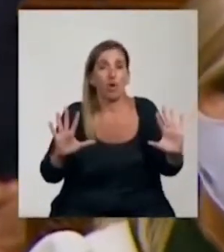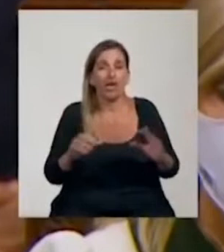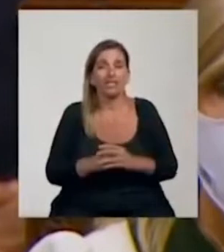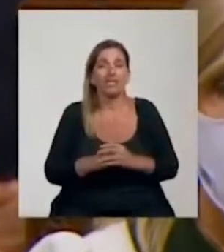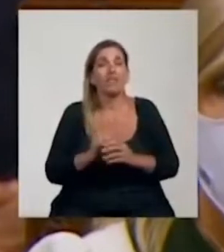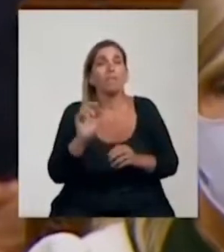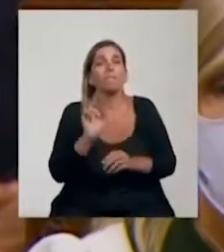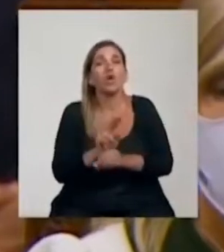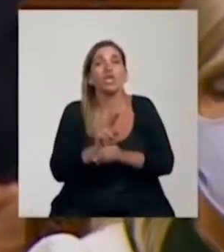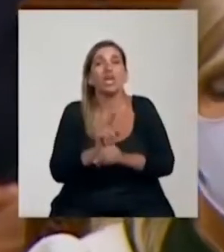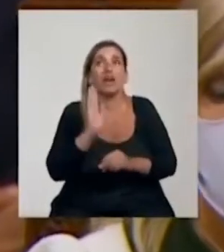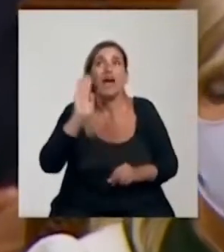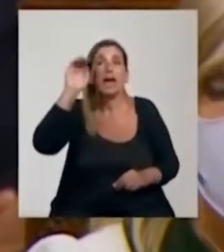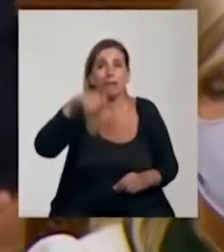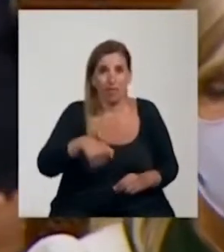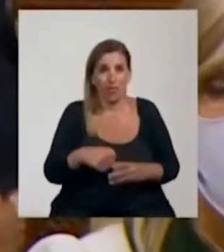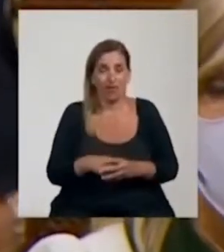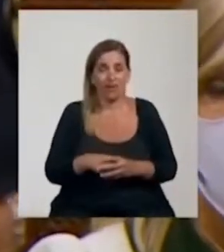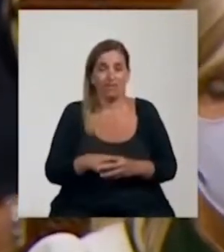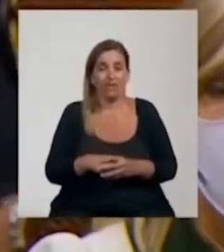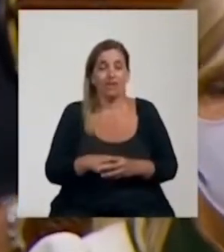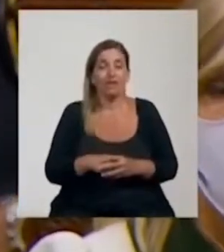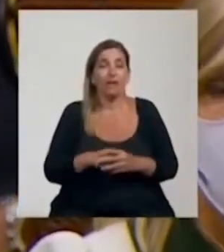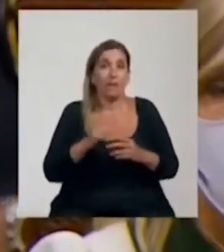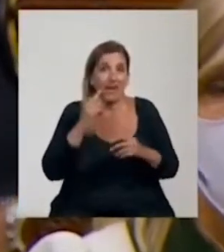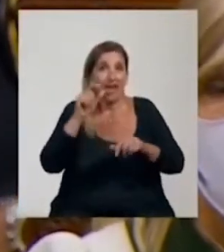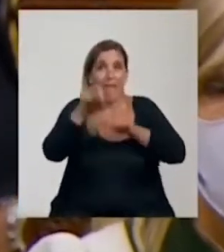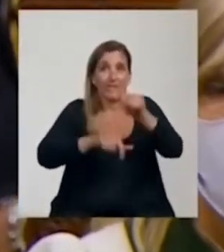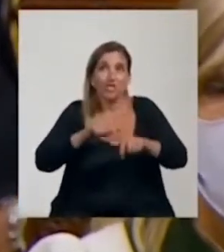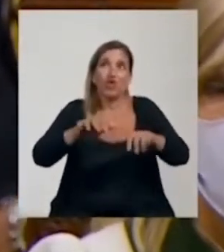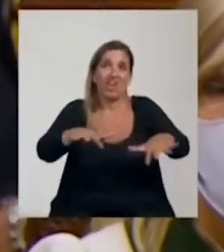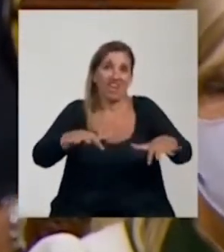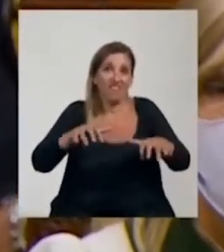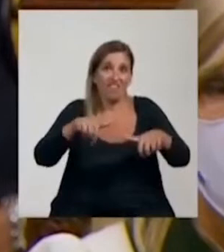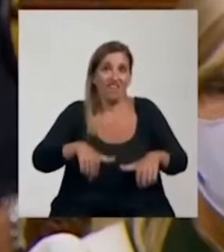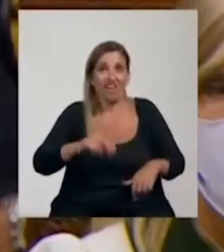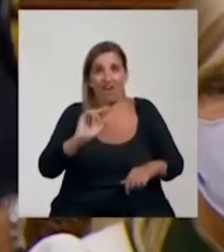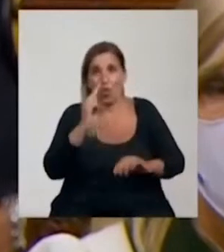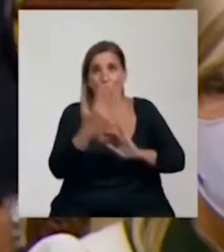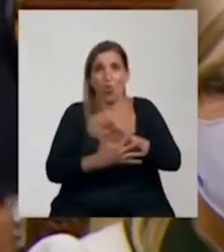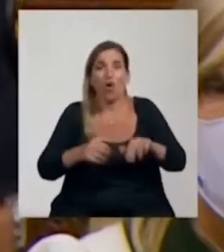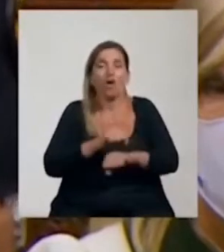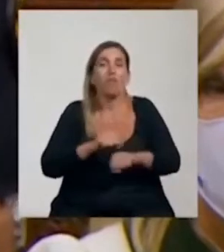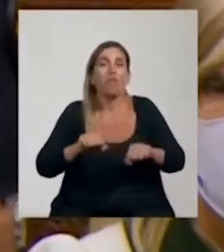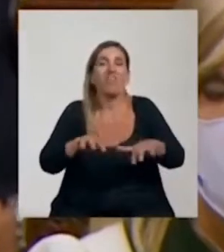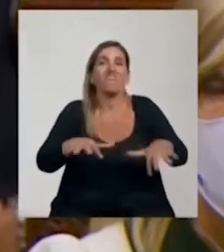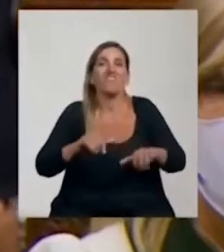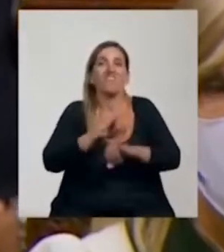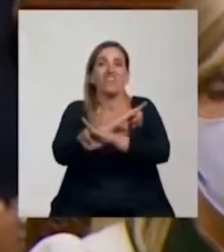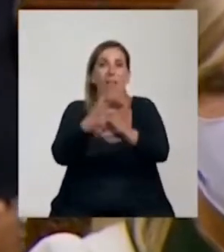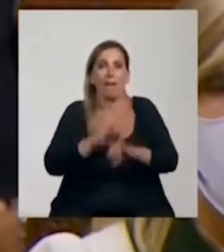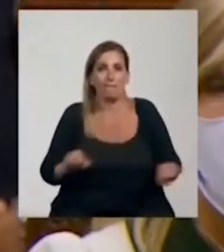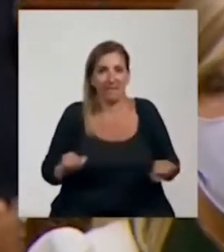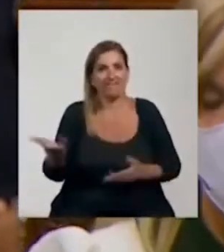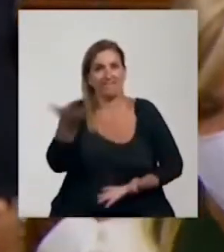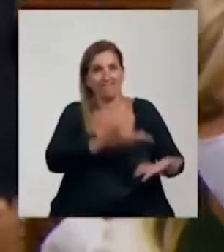de proteger la República, para que nuestros habitantes, nuestros ciudadanos, puedan vivir en paz y en sana convivencia.